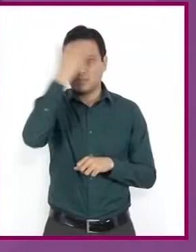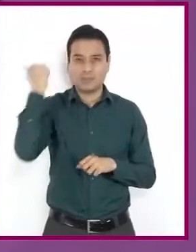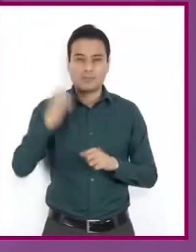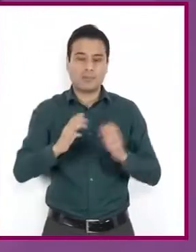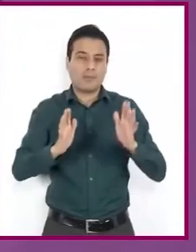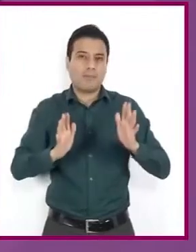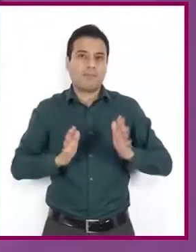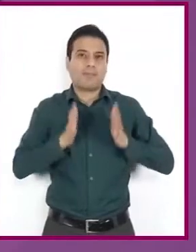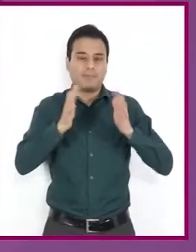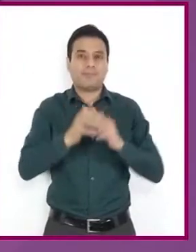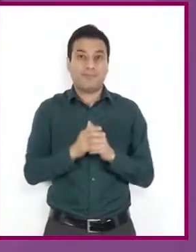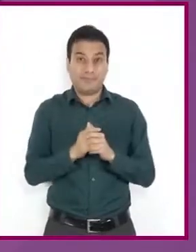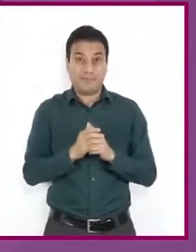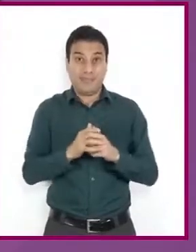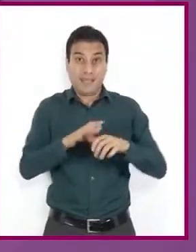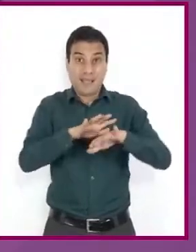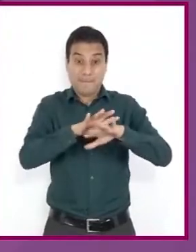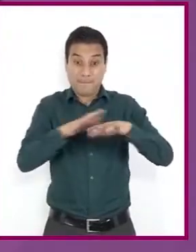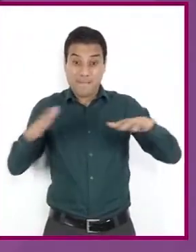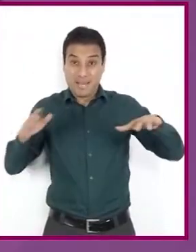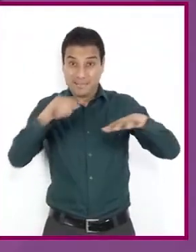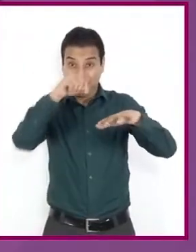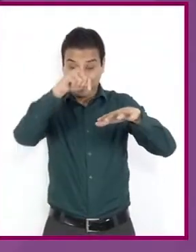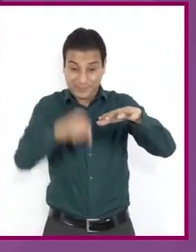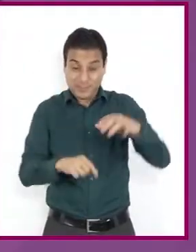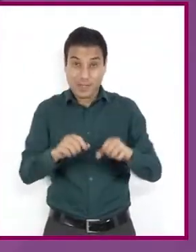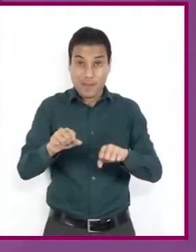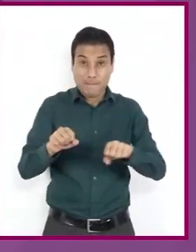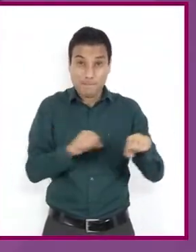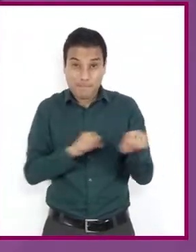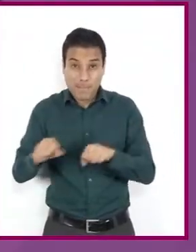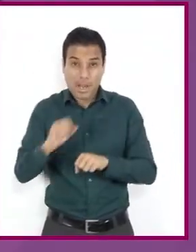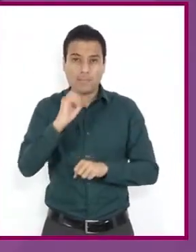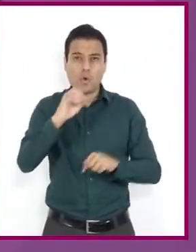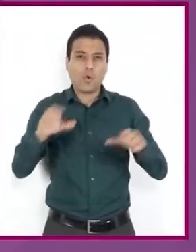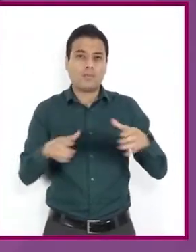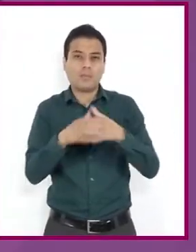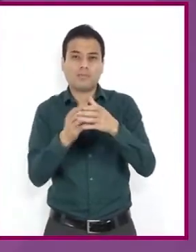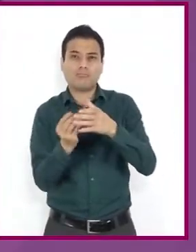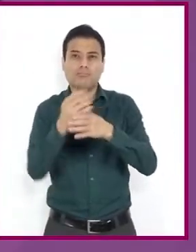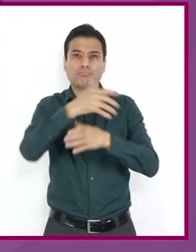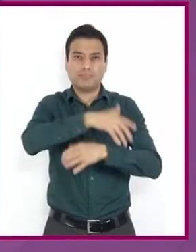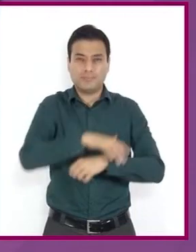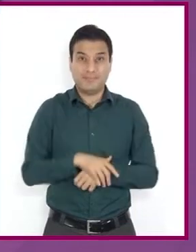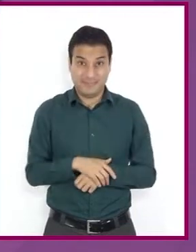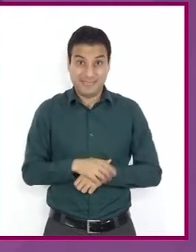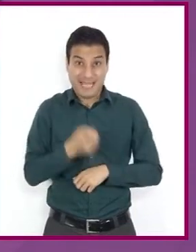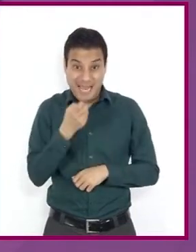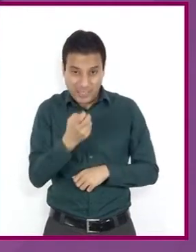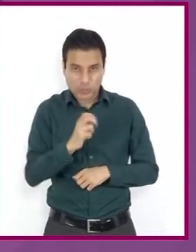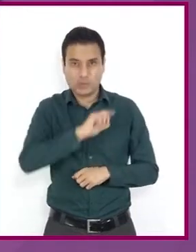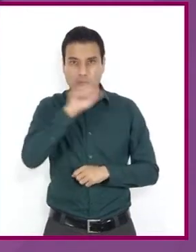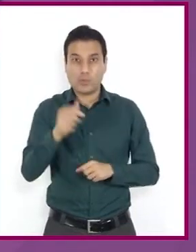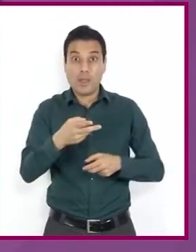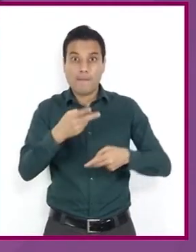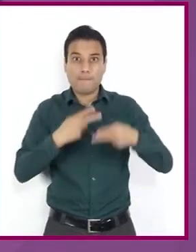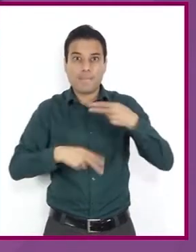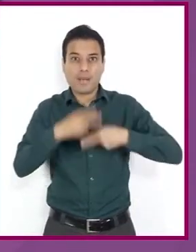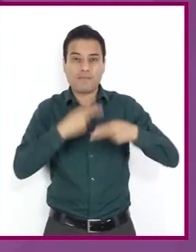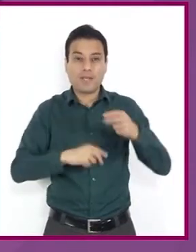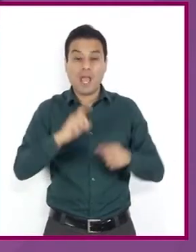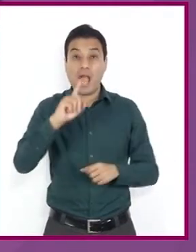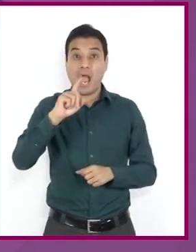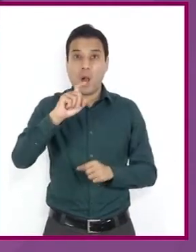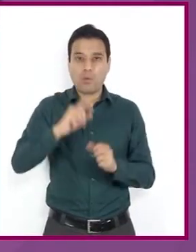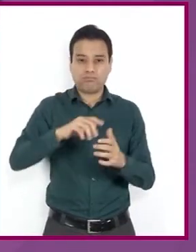el movimiento de las placas tectónicas, las erupciones volcánicas o el deslizamiento del fondo submarino pueden ser el origen de una perturbación.